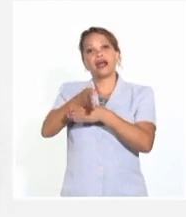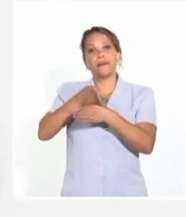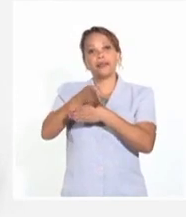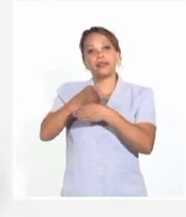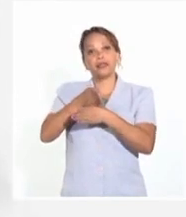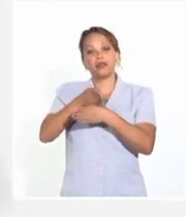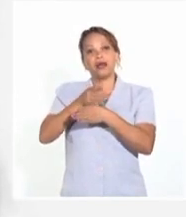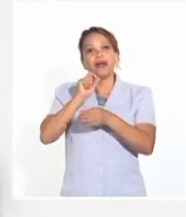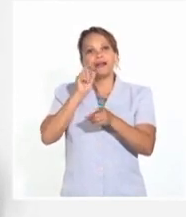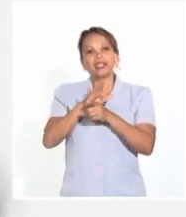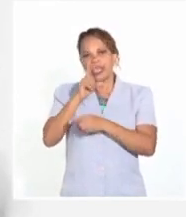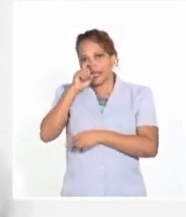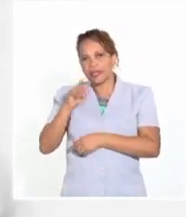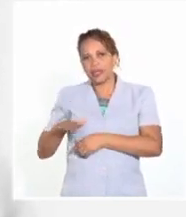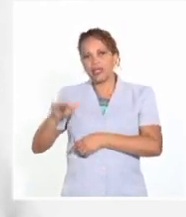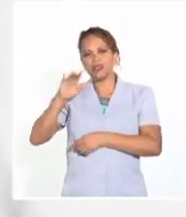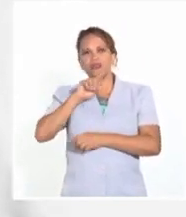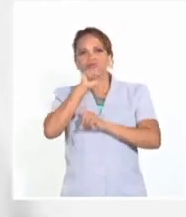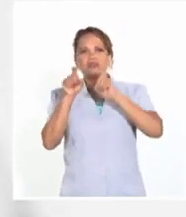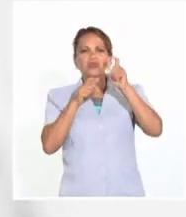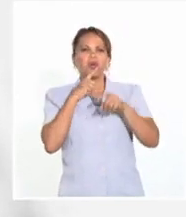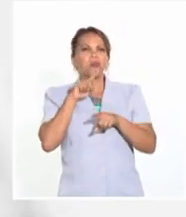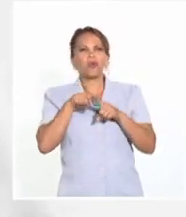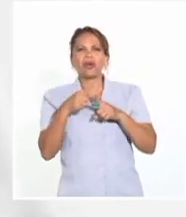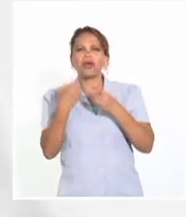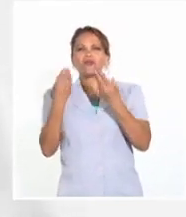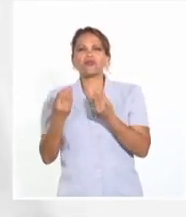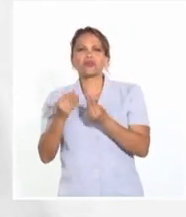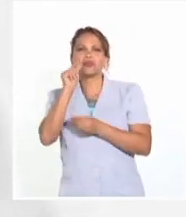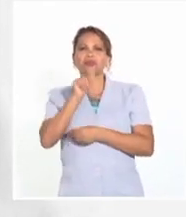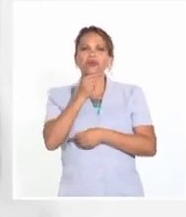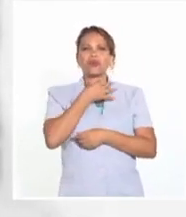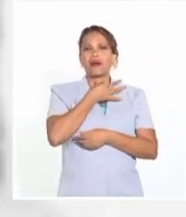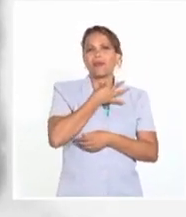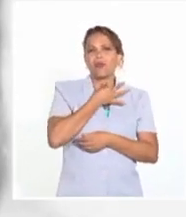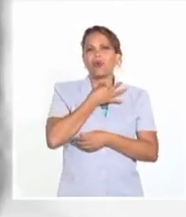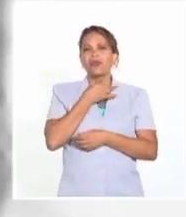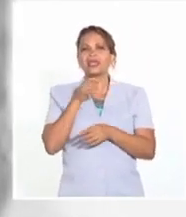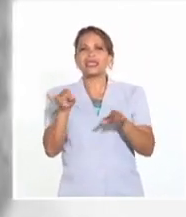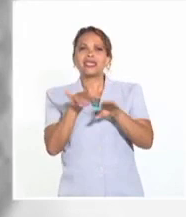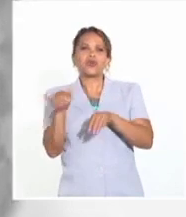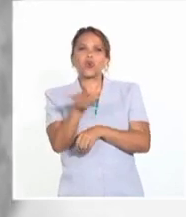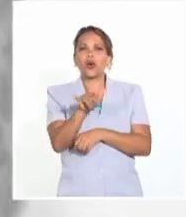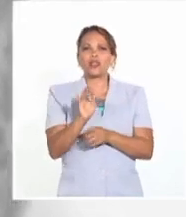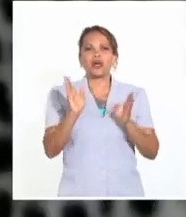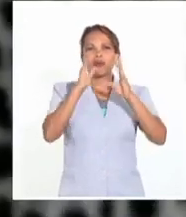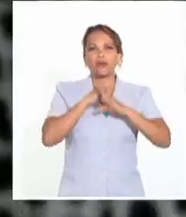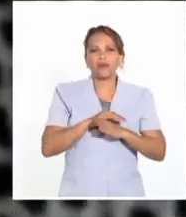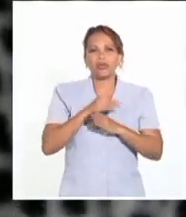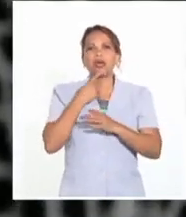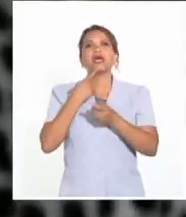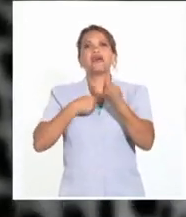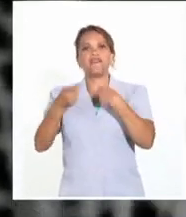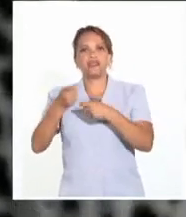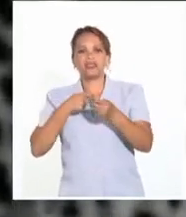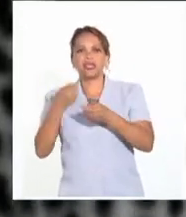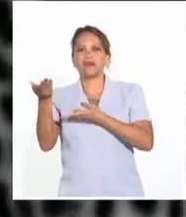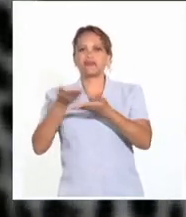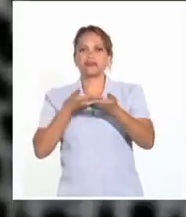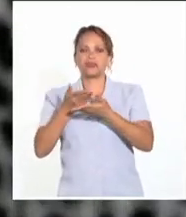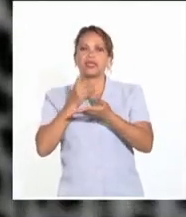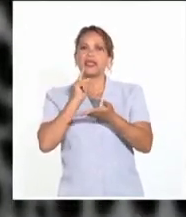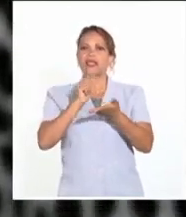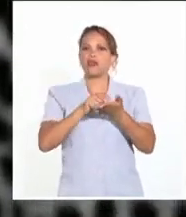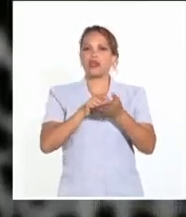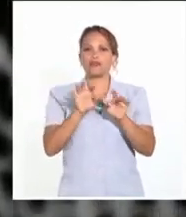se cuestionaba porque había tanta gente pobre y tanta desigualdad fue mozo de limpieza despachador de mercancía Y oficinista fue